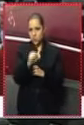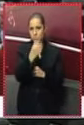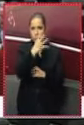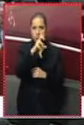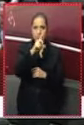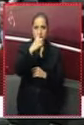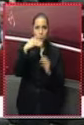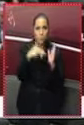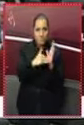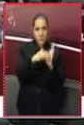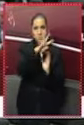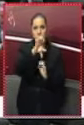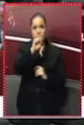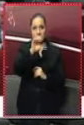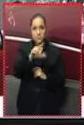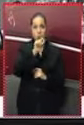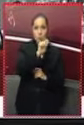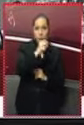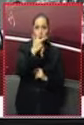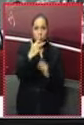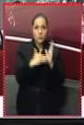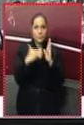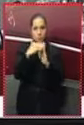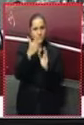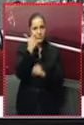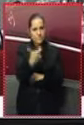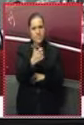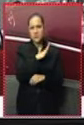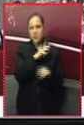2.431.465.8 millones de pesos, entre otros aspectos.